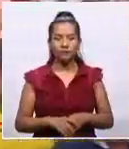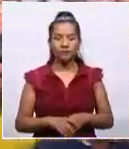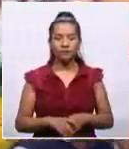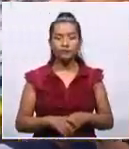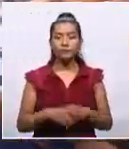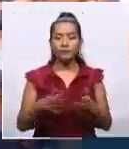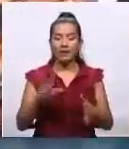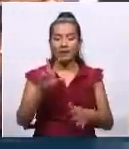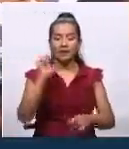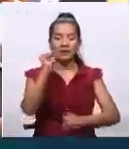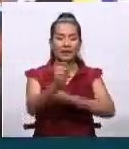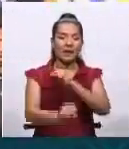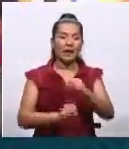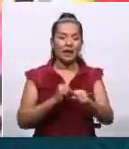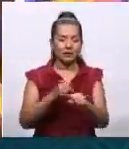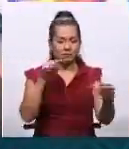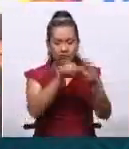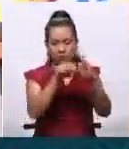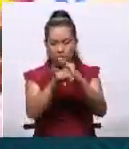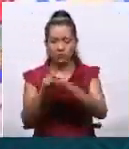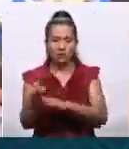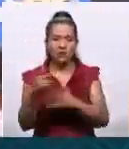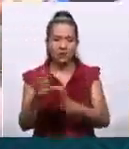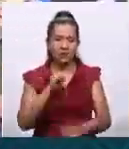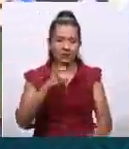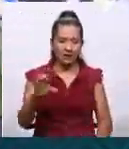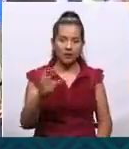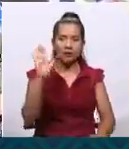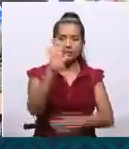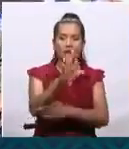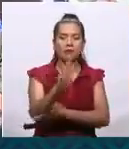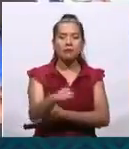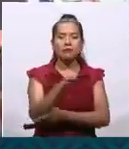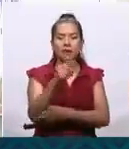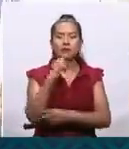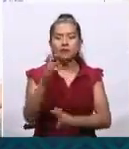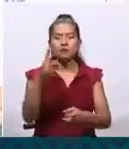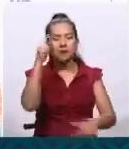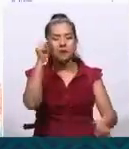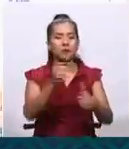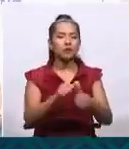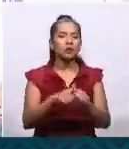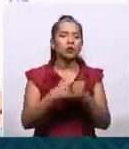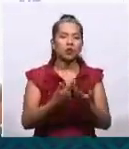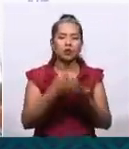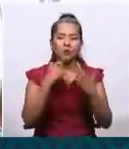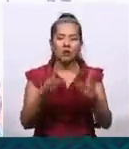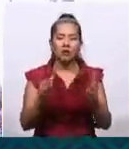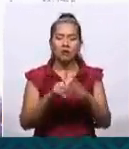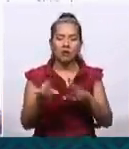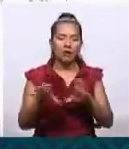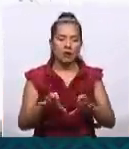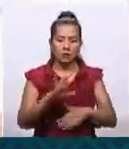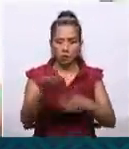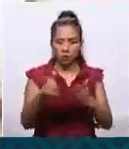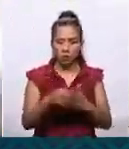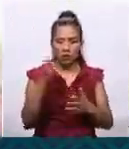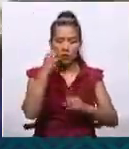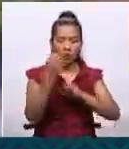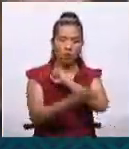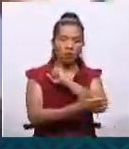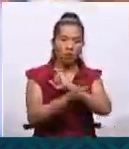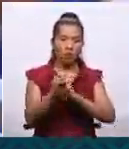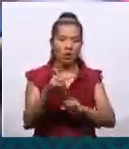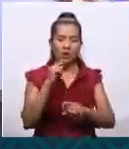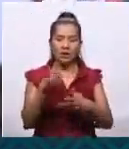A 3 años de la masacre de Sacaba, la tarde de este martes se realizó un acto conmemorativo en el lugar donde ejecutaron a los cocaleros del trópico